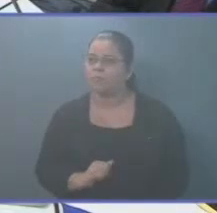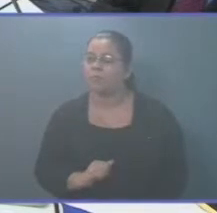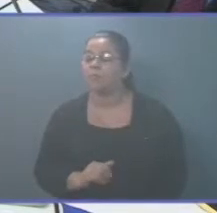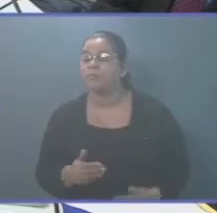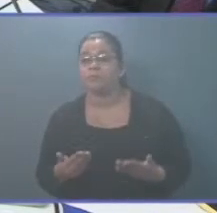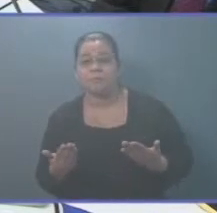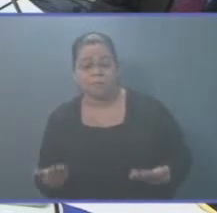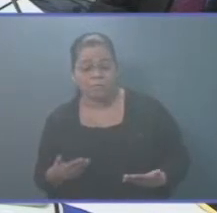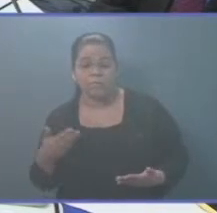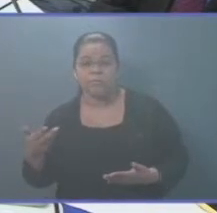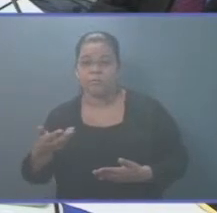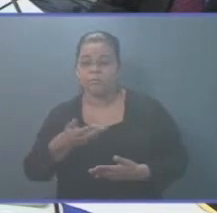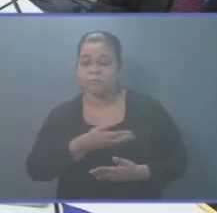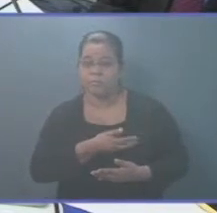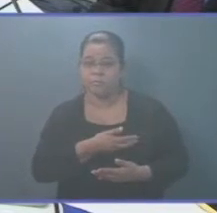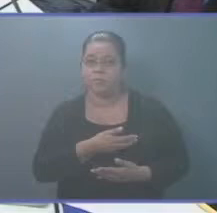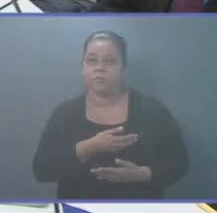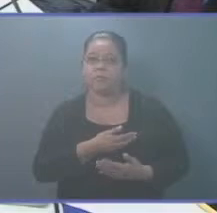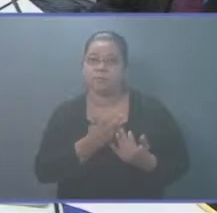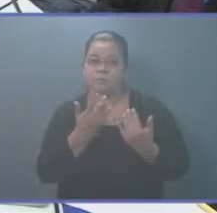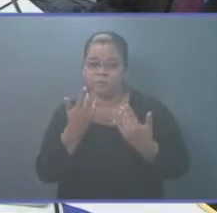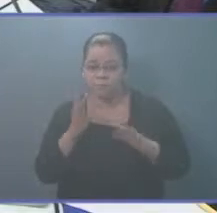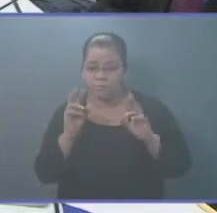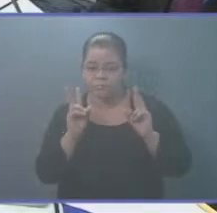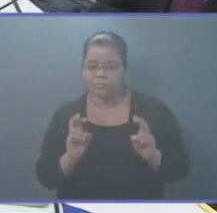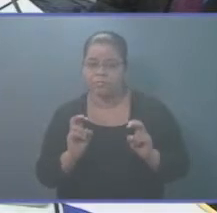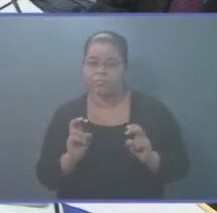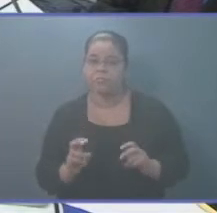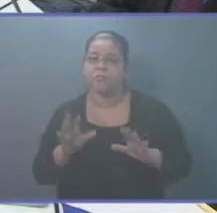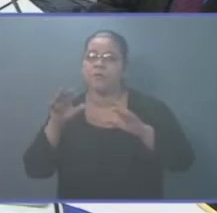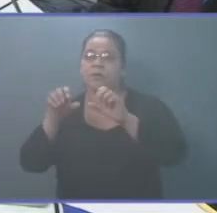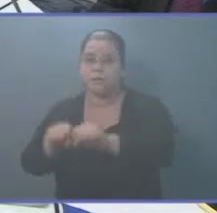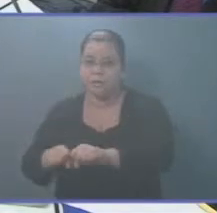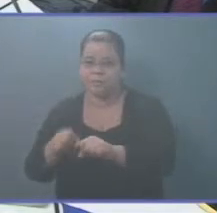porque lo estamos metiendo en incautación y secuestro,